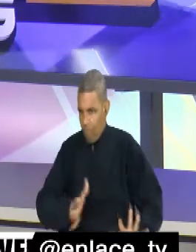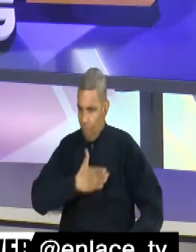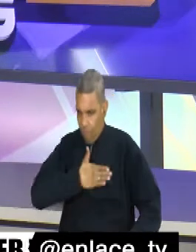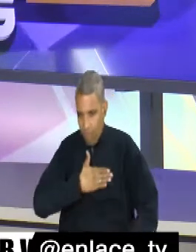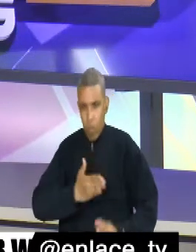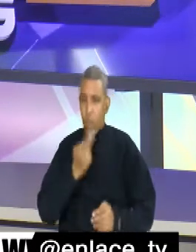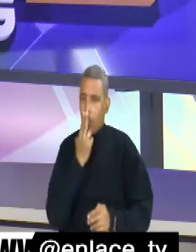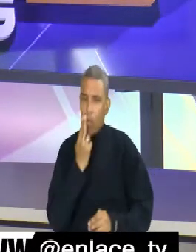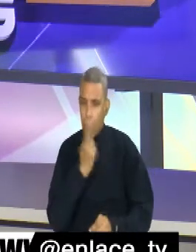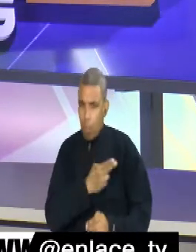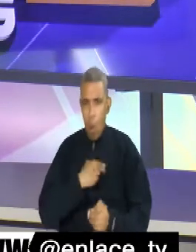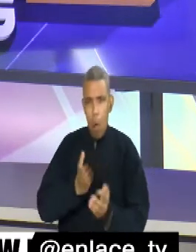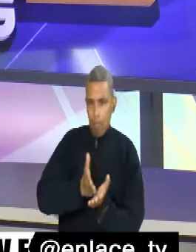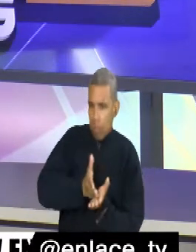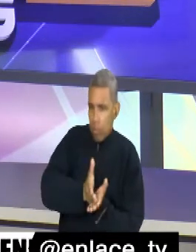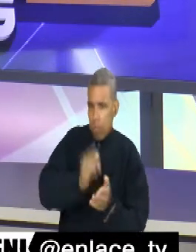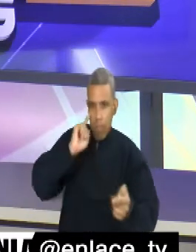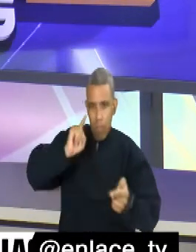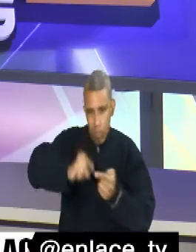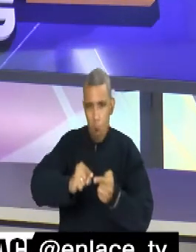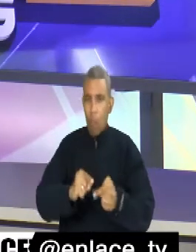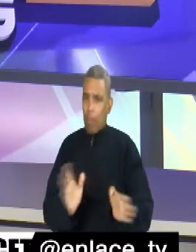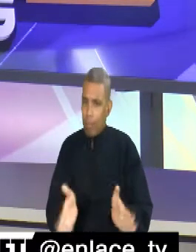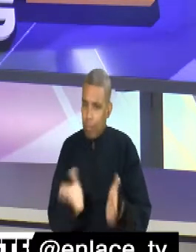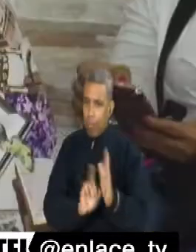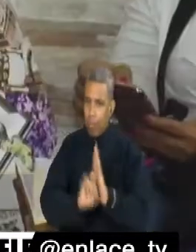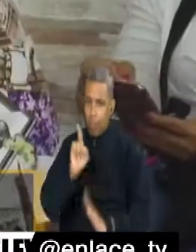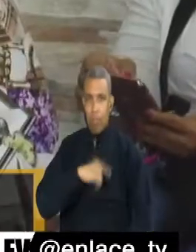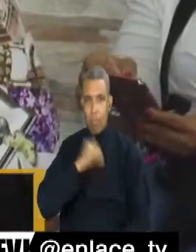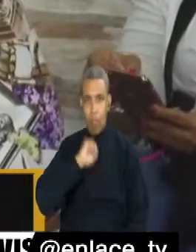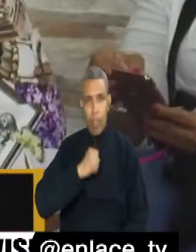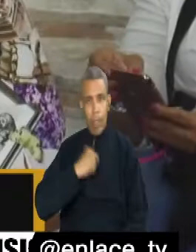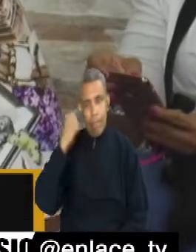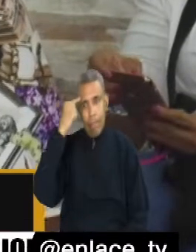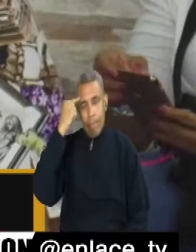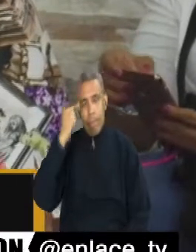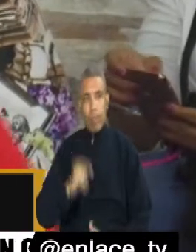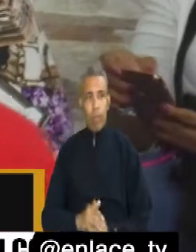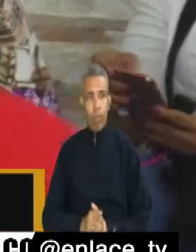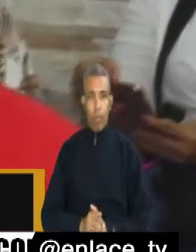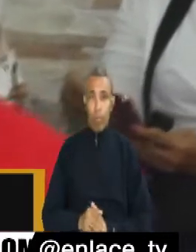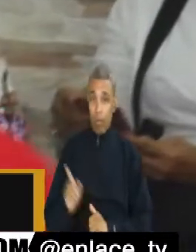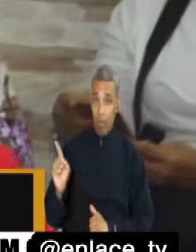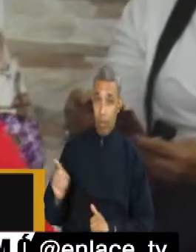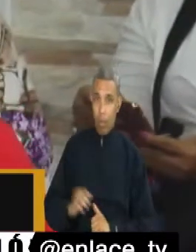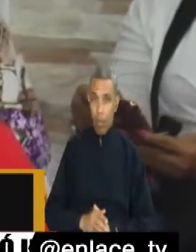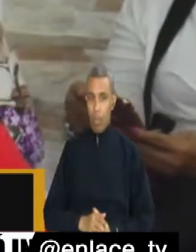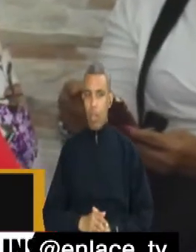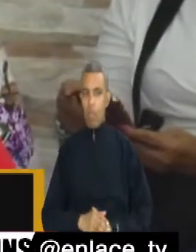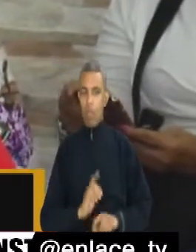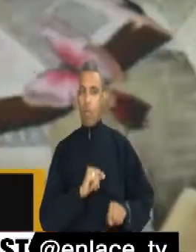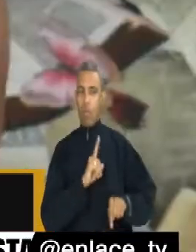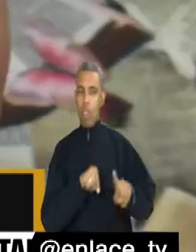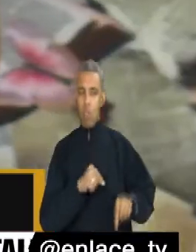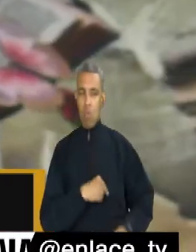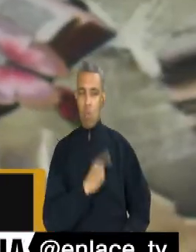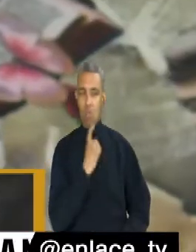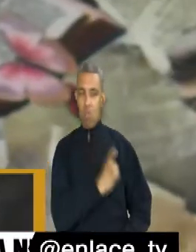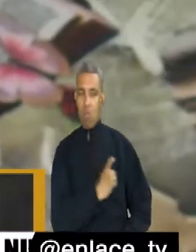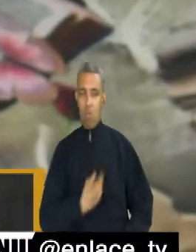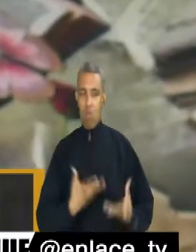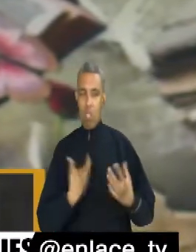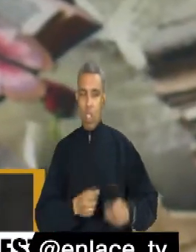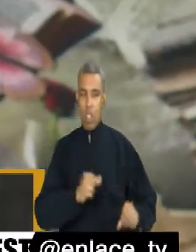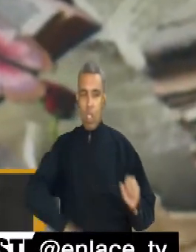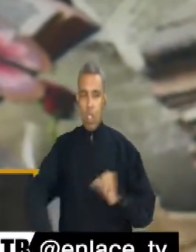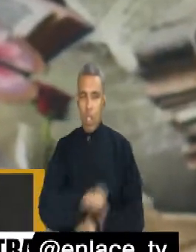para ejecutar su plan de desarrollo. Sin rencores y sin remordimientos, así con estas palabras el alcalde Darío Echeverri se